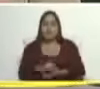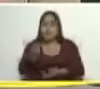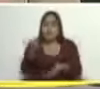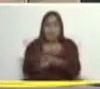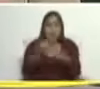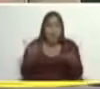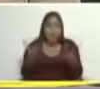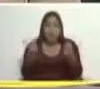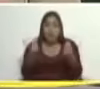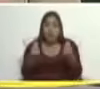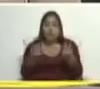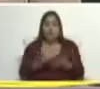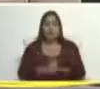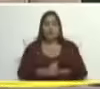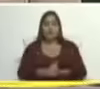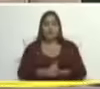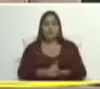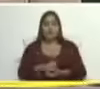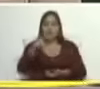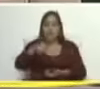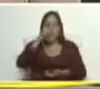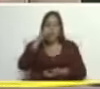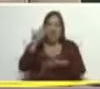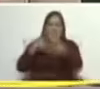para muchos. Eso fue en el